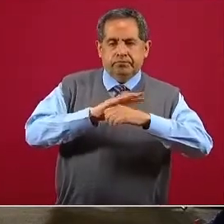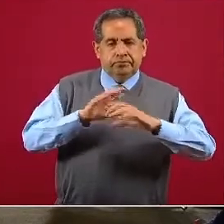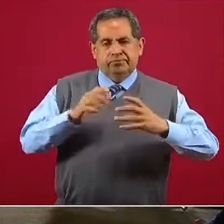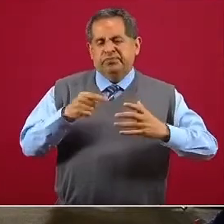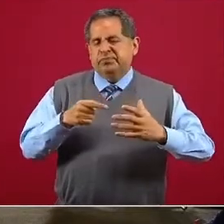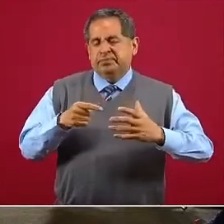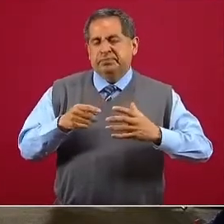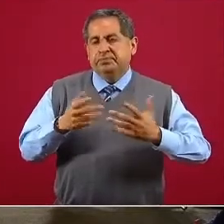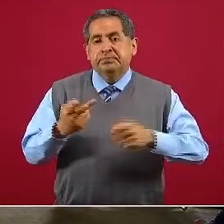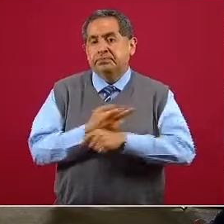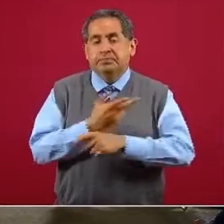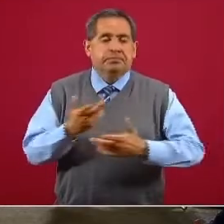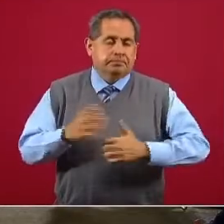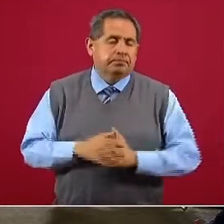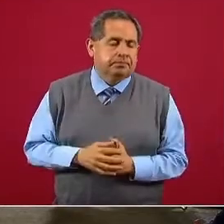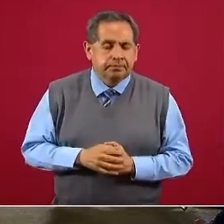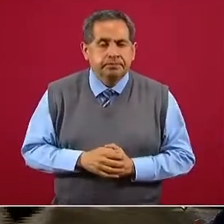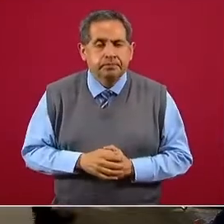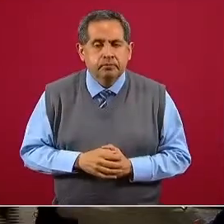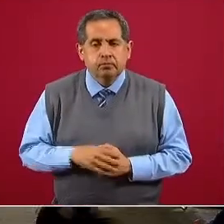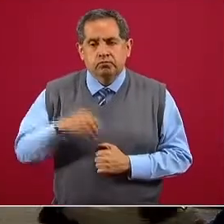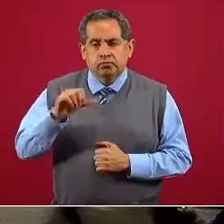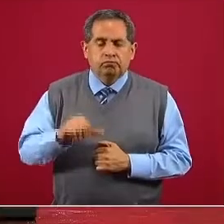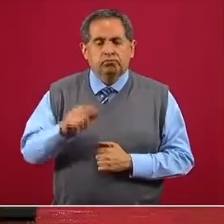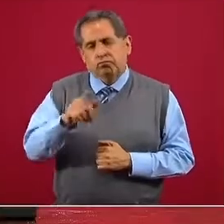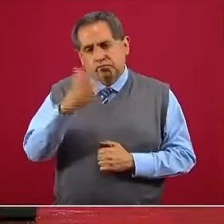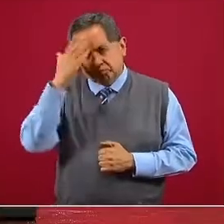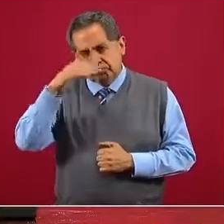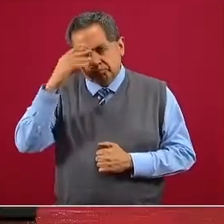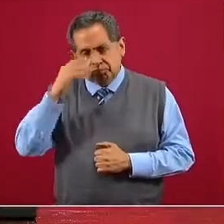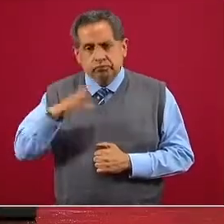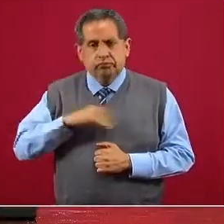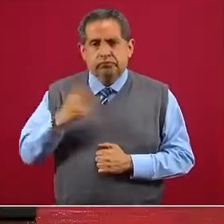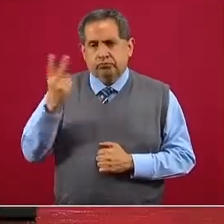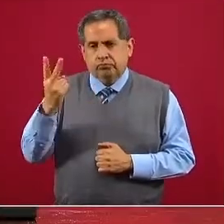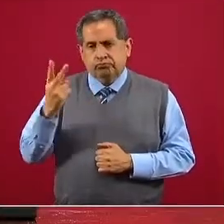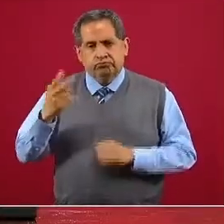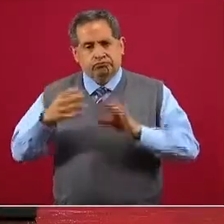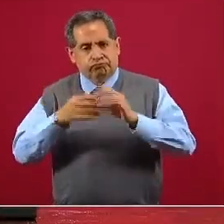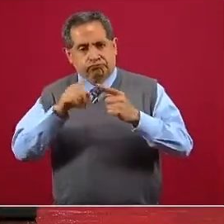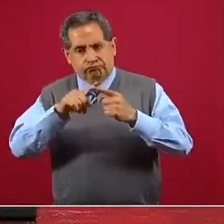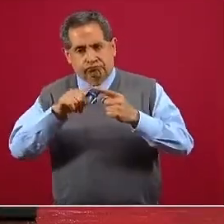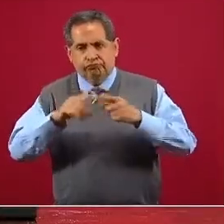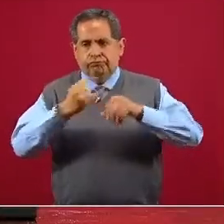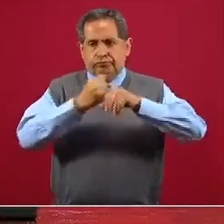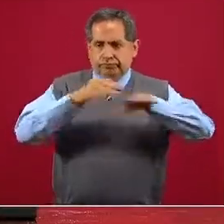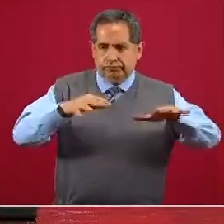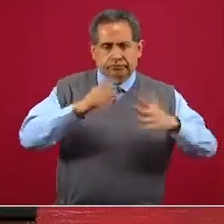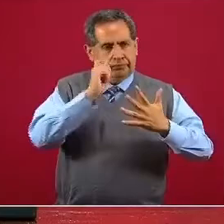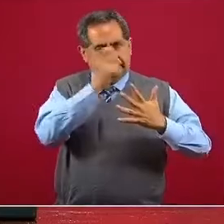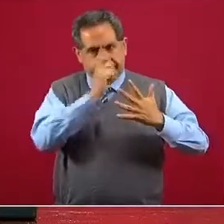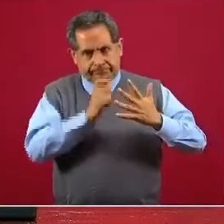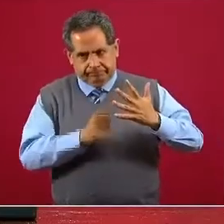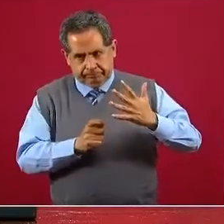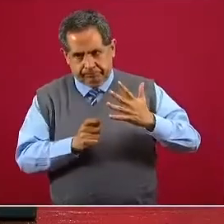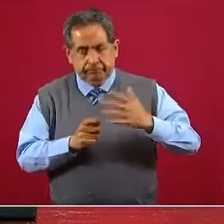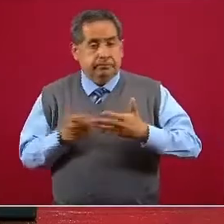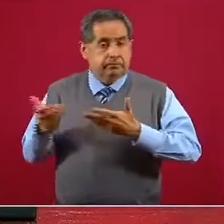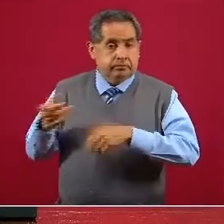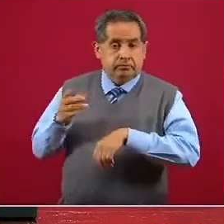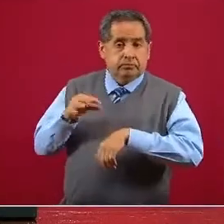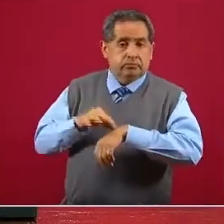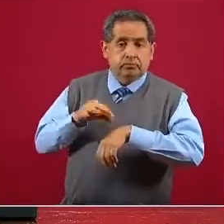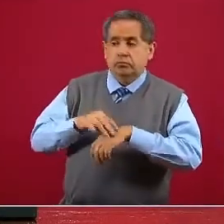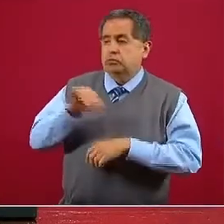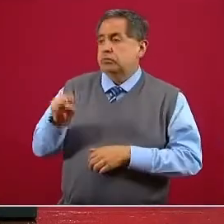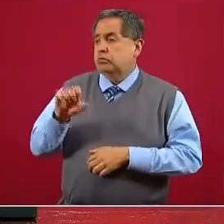SARS-CoV-2. Y hoy vamos a tener, como ya es costumbre, dos elementos: el informe técnico que presentará el doctor